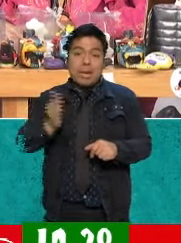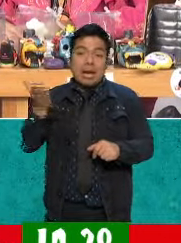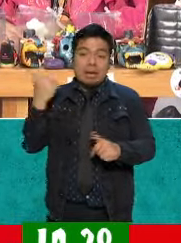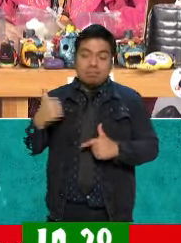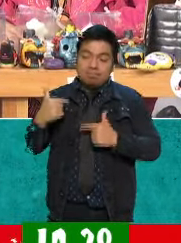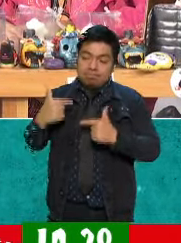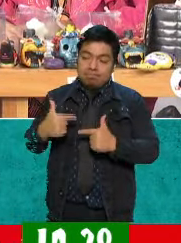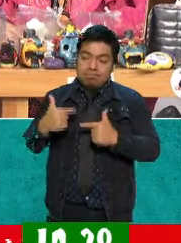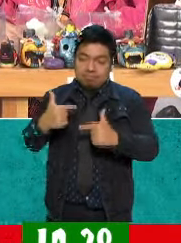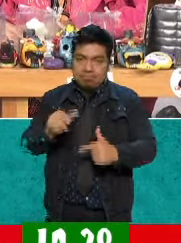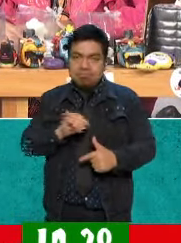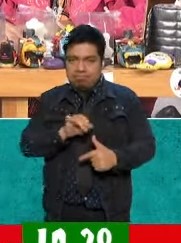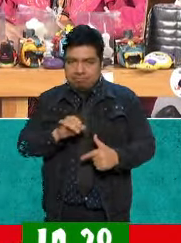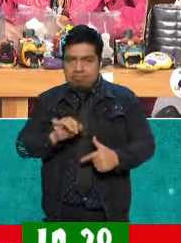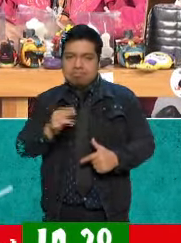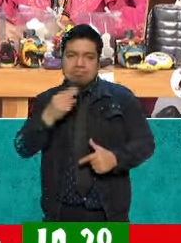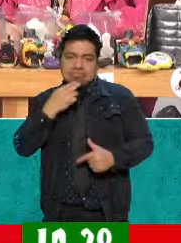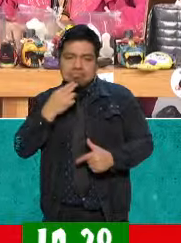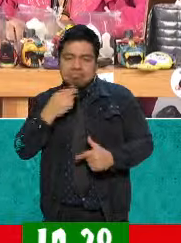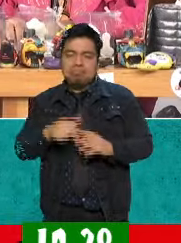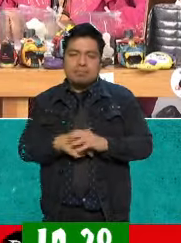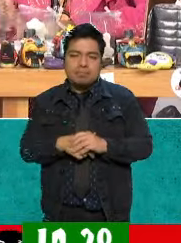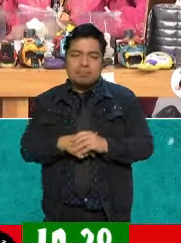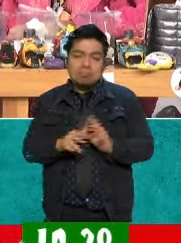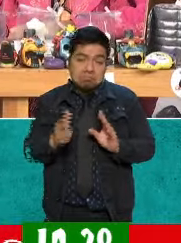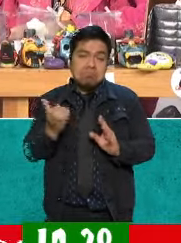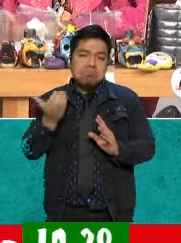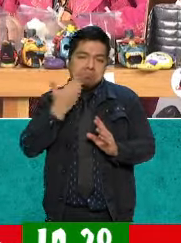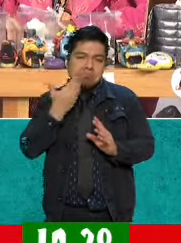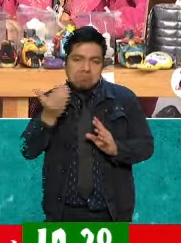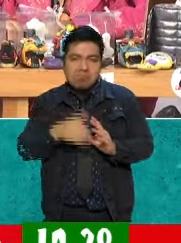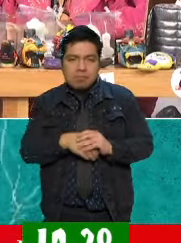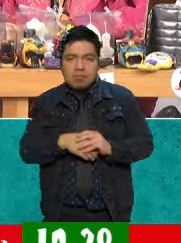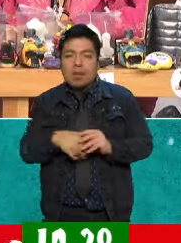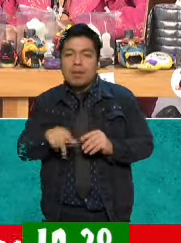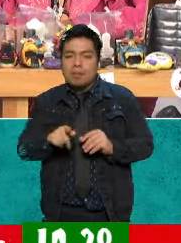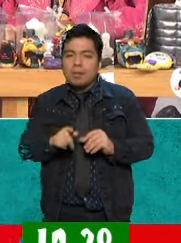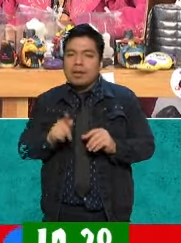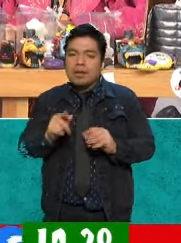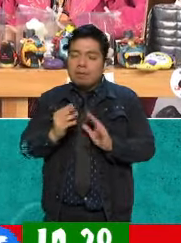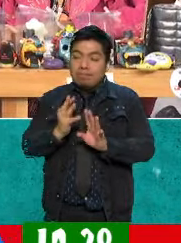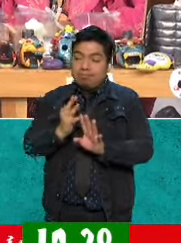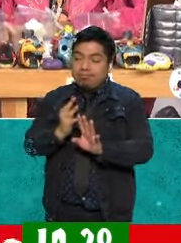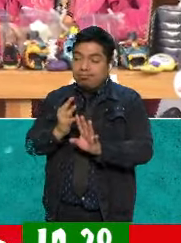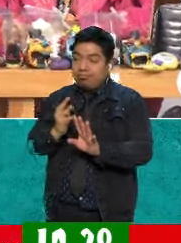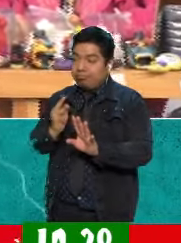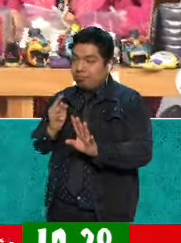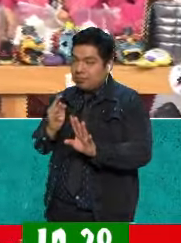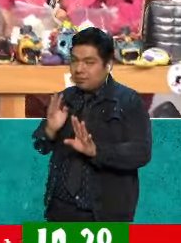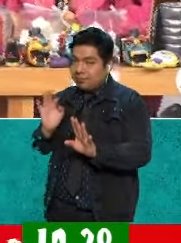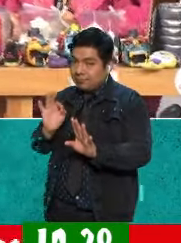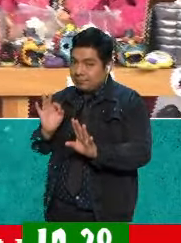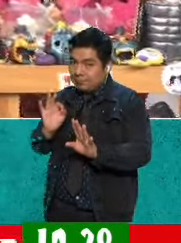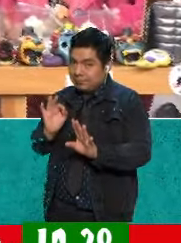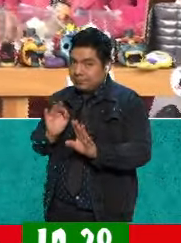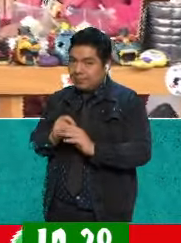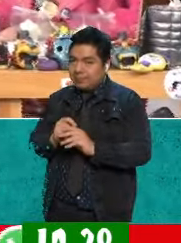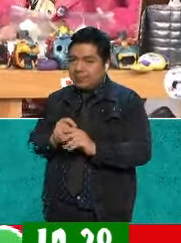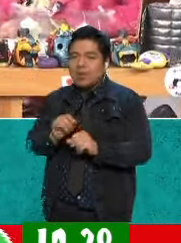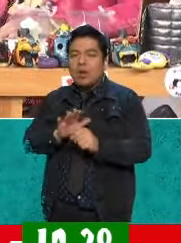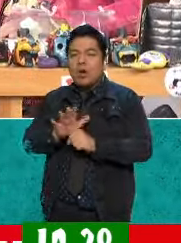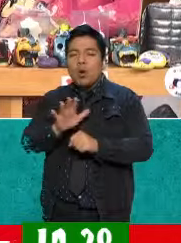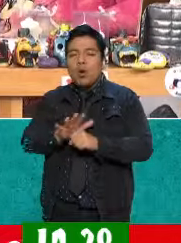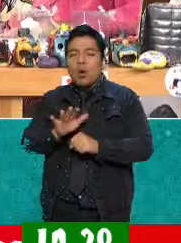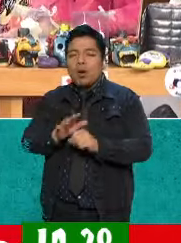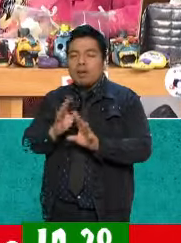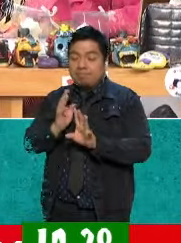palabra que se utilizaba, que se empezó a utilizar mira, bastante. Está chido, pero ¿Cuál? Que tienes una fila, ¿eh? ¿Cómo? ¿Cuál es el tuyo?